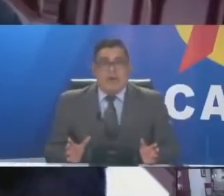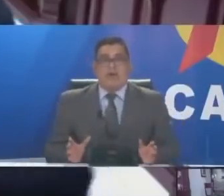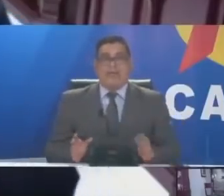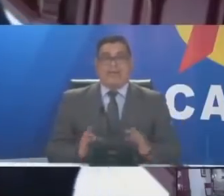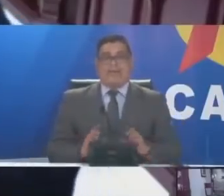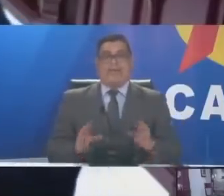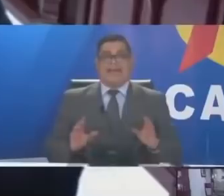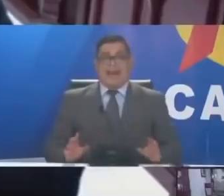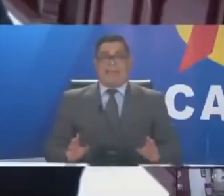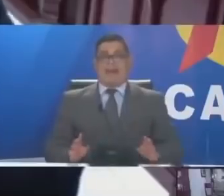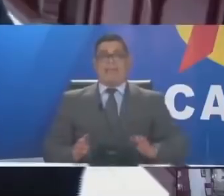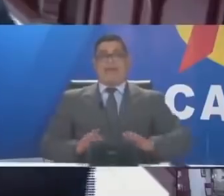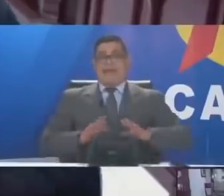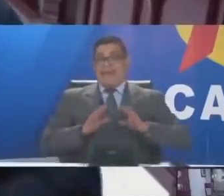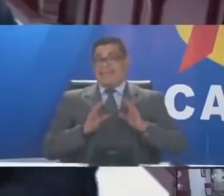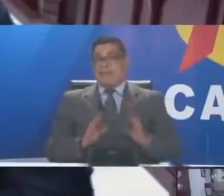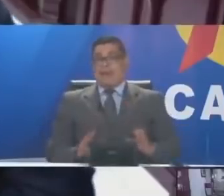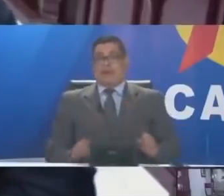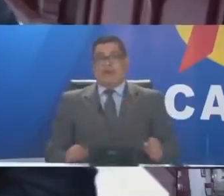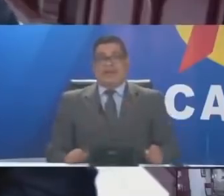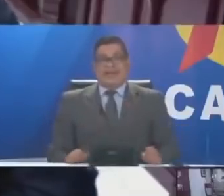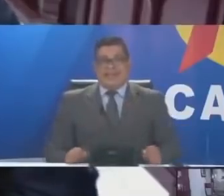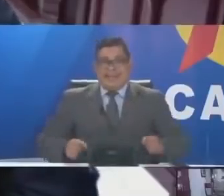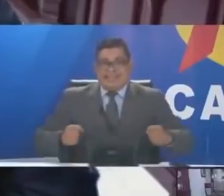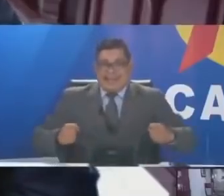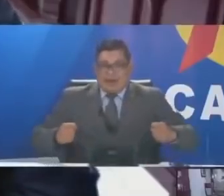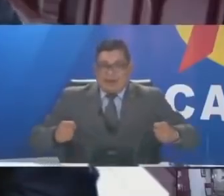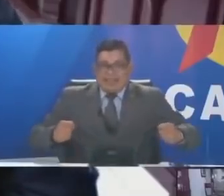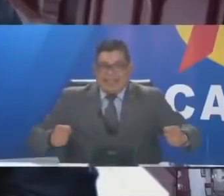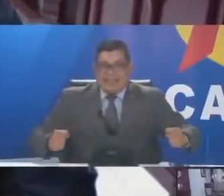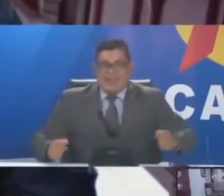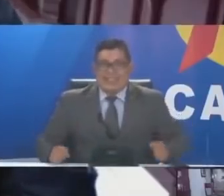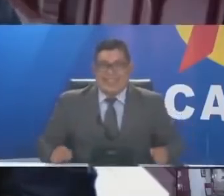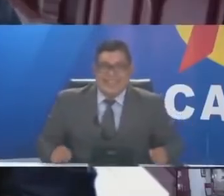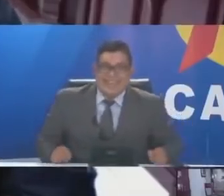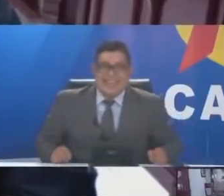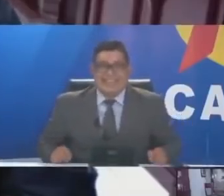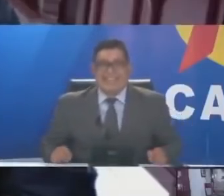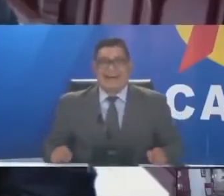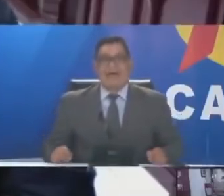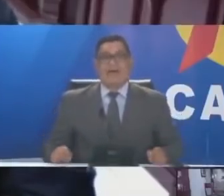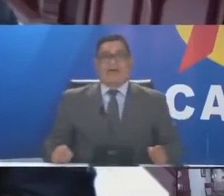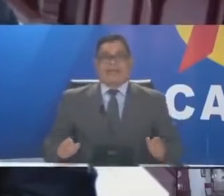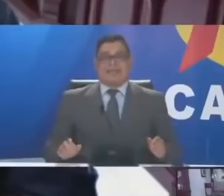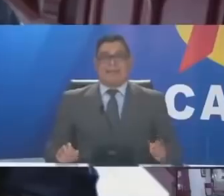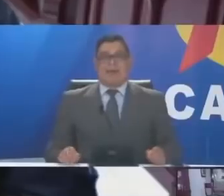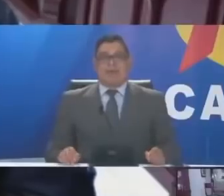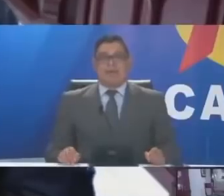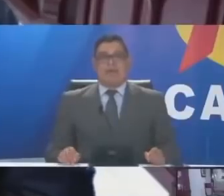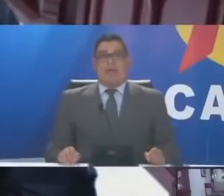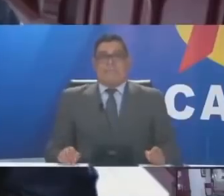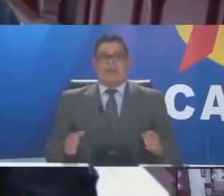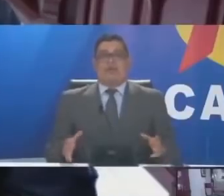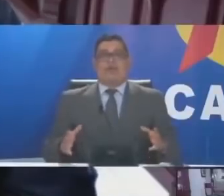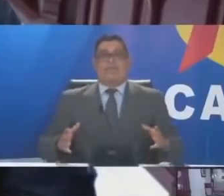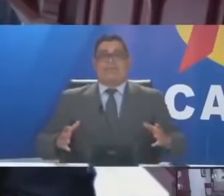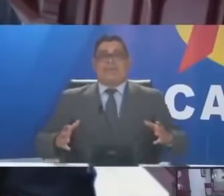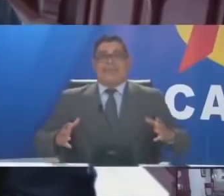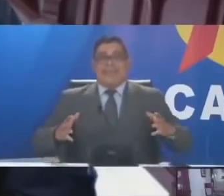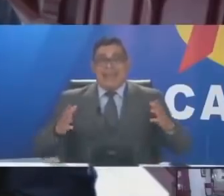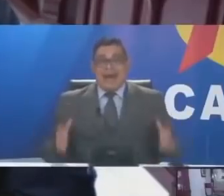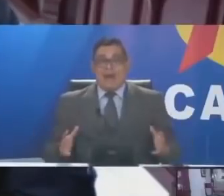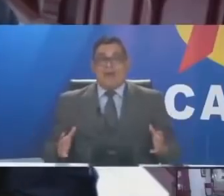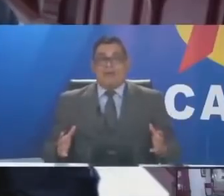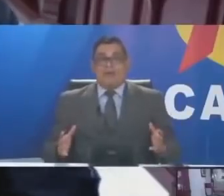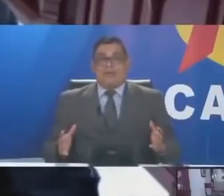de tvo y también en la diáspora esas personas que tienen ese calor intenso es este sábado se están preguntando pastor